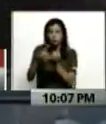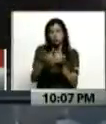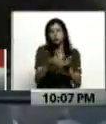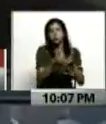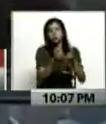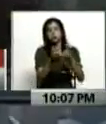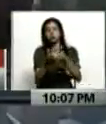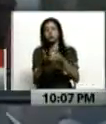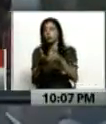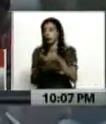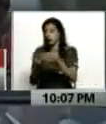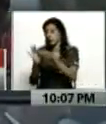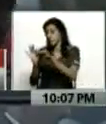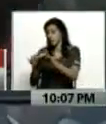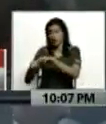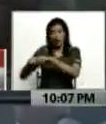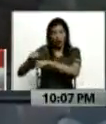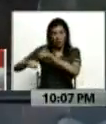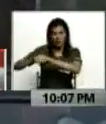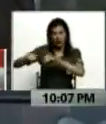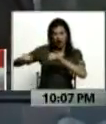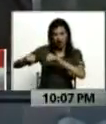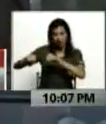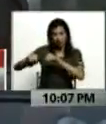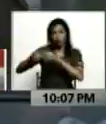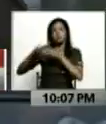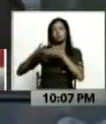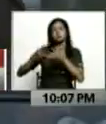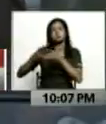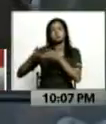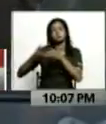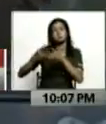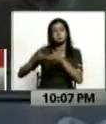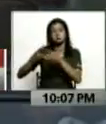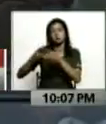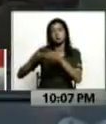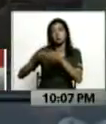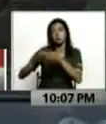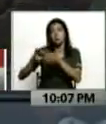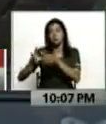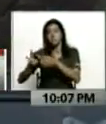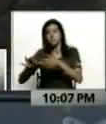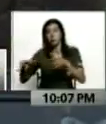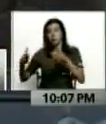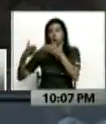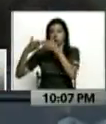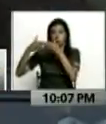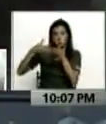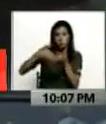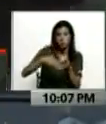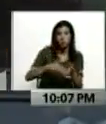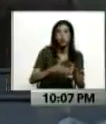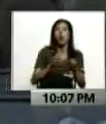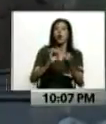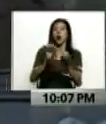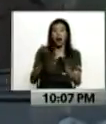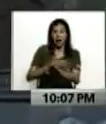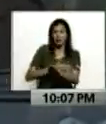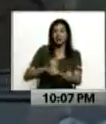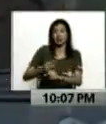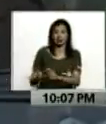amarras y tome el río o antes de que espuelos el